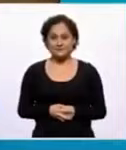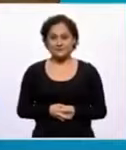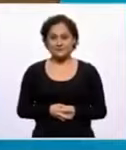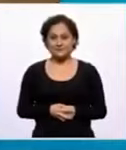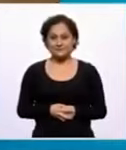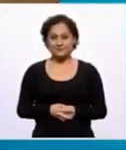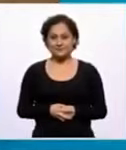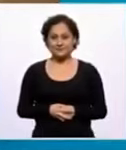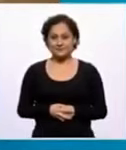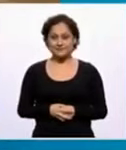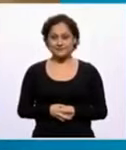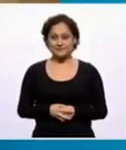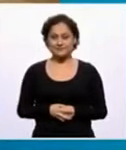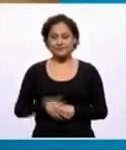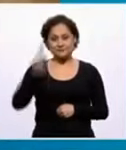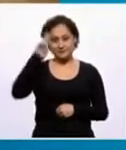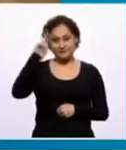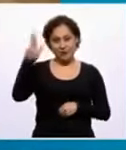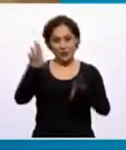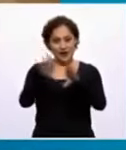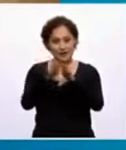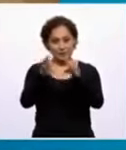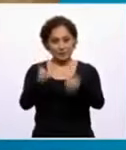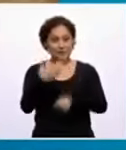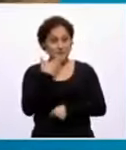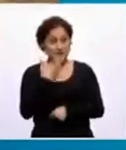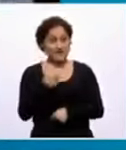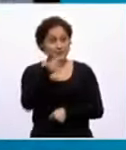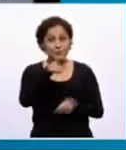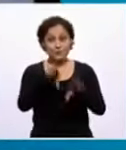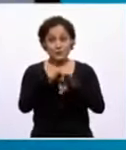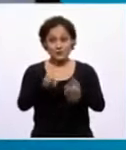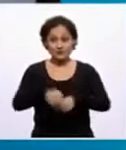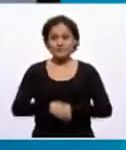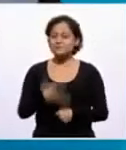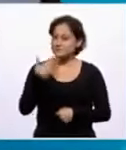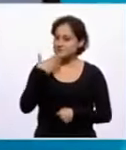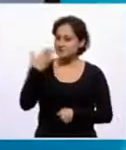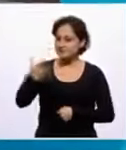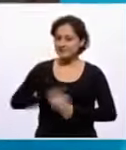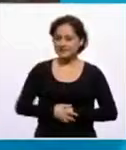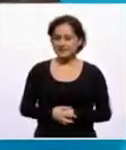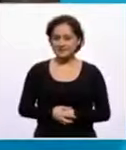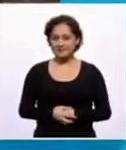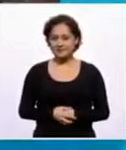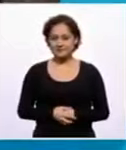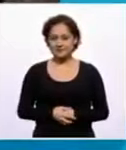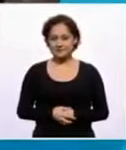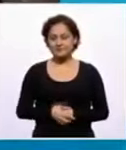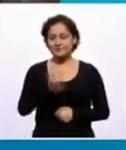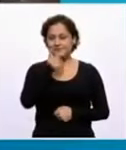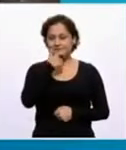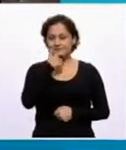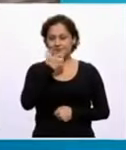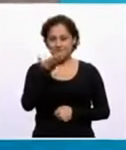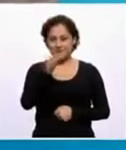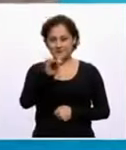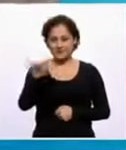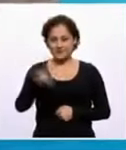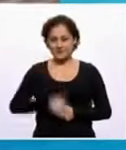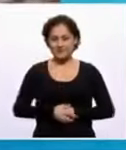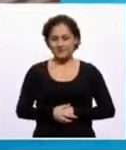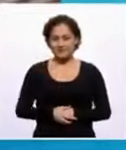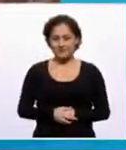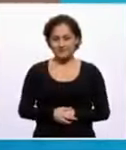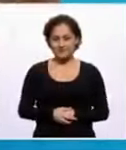Hola. ¿Cómo estás? Muy bien, ¿y tú? Bien. I would like to pay my own studies, just try to take some burdens off of